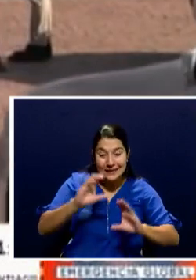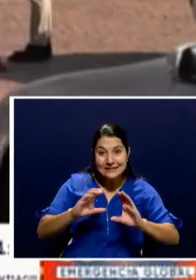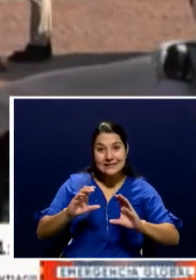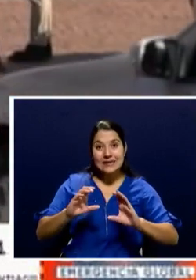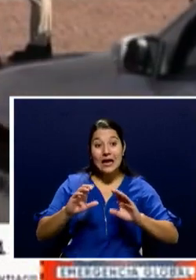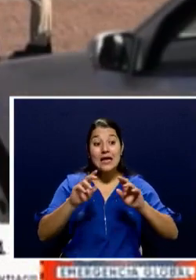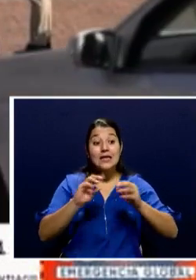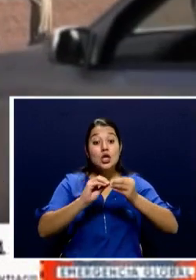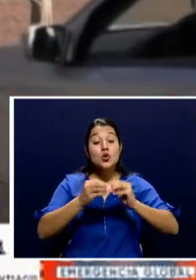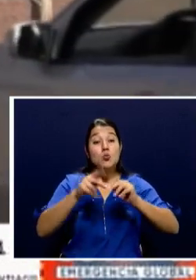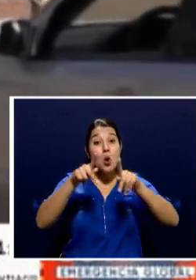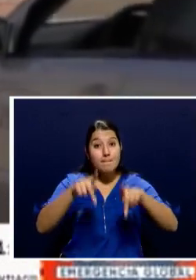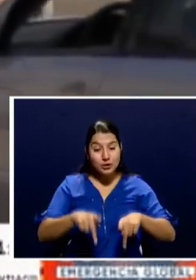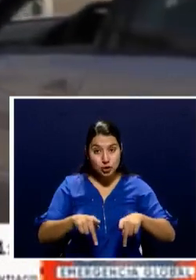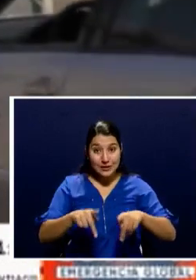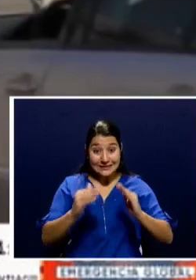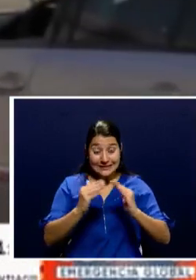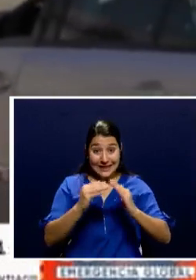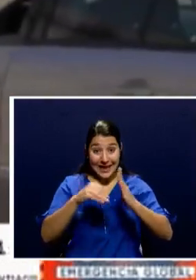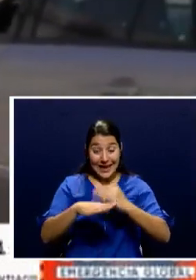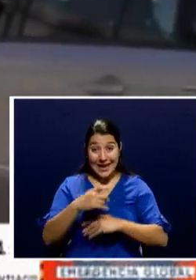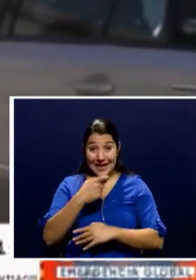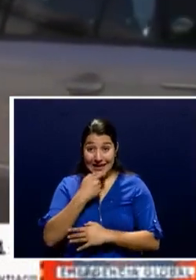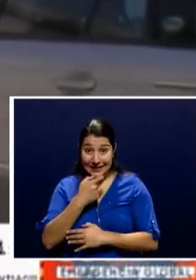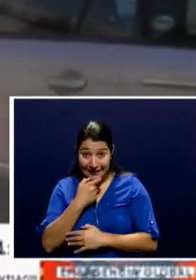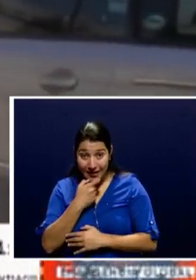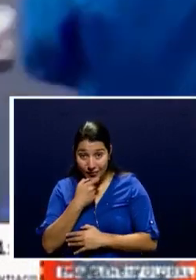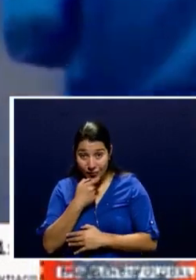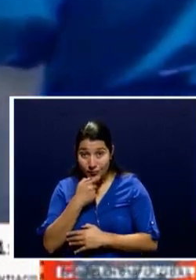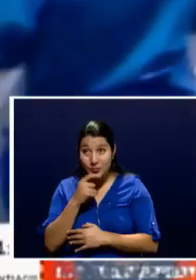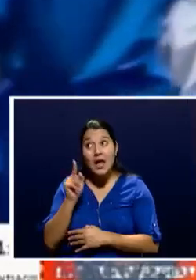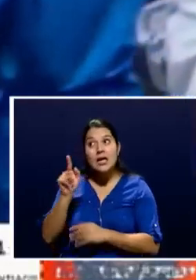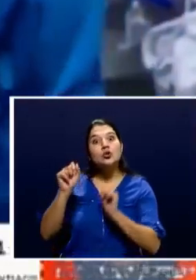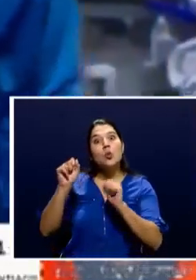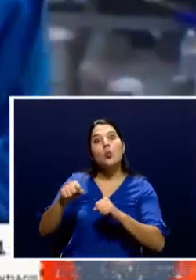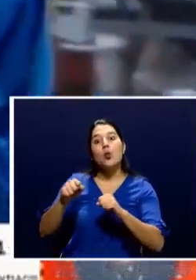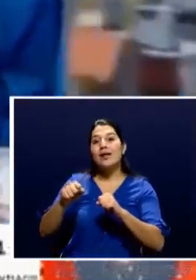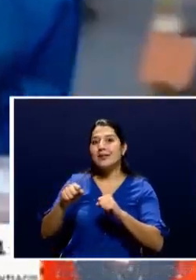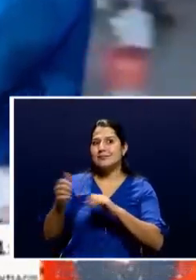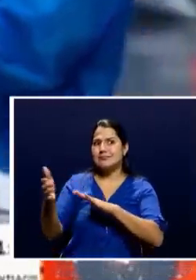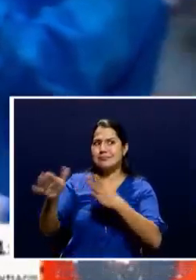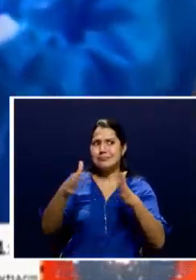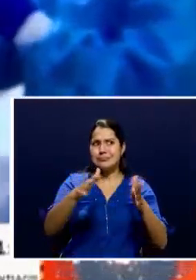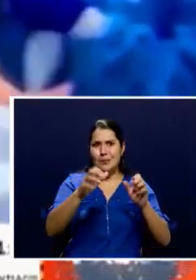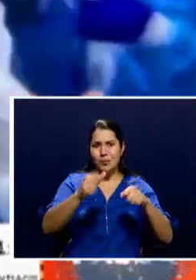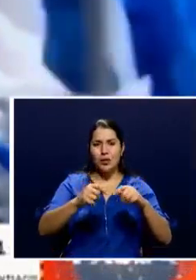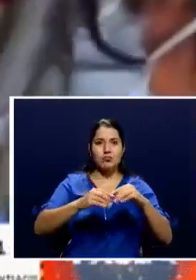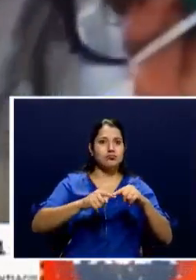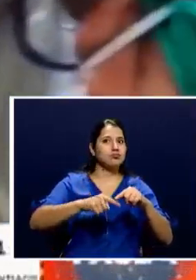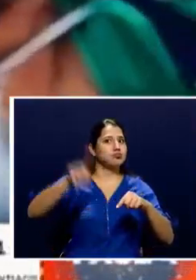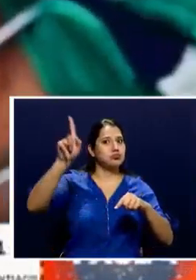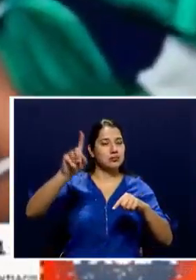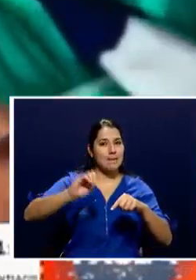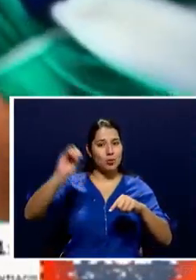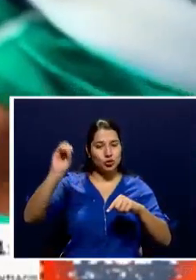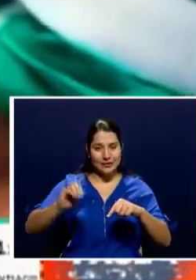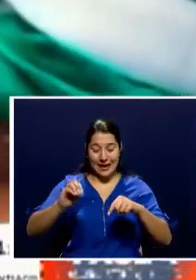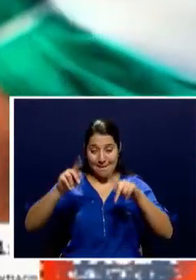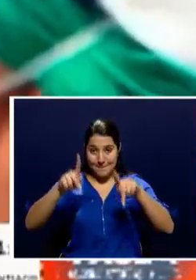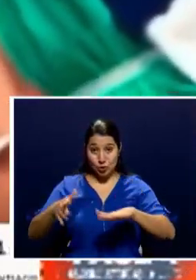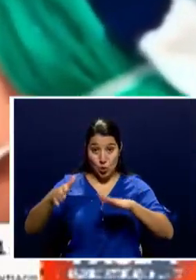Inglaterra. Aunque los casos no detectados pueden disparar las tasas de mortalidad en algunos países, los movimientos